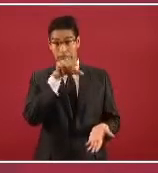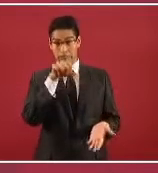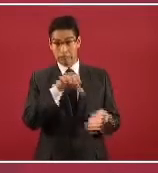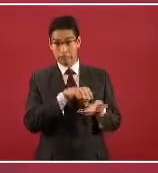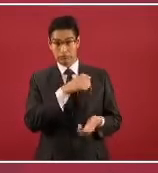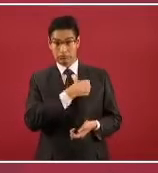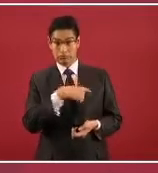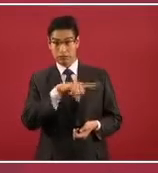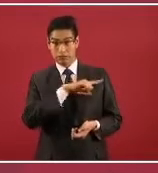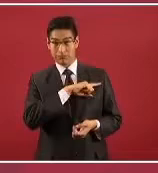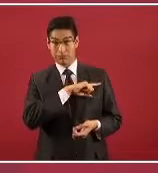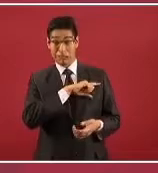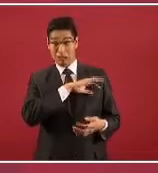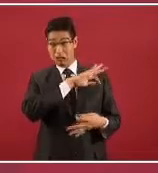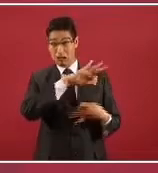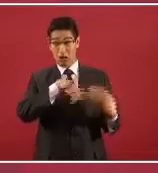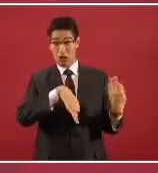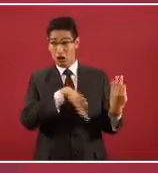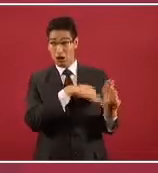aislando